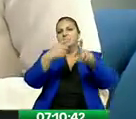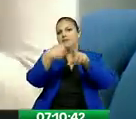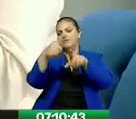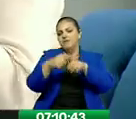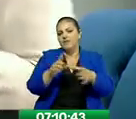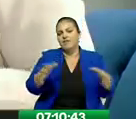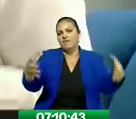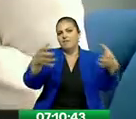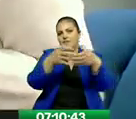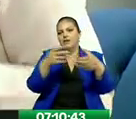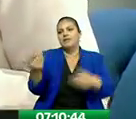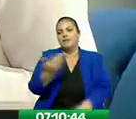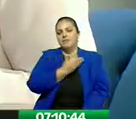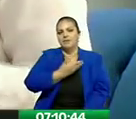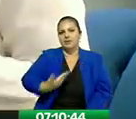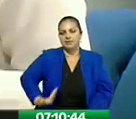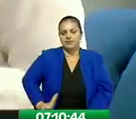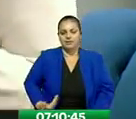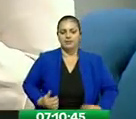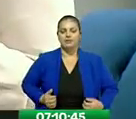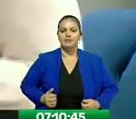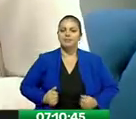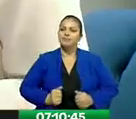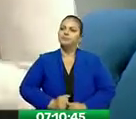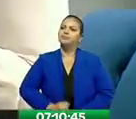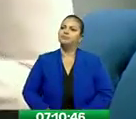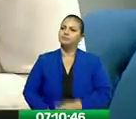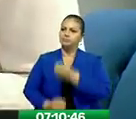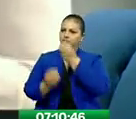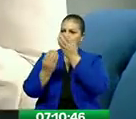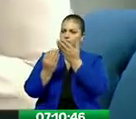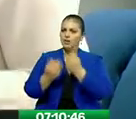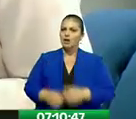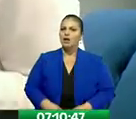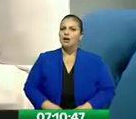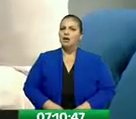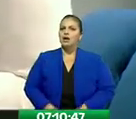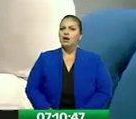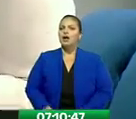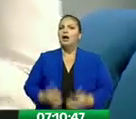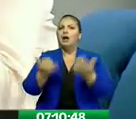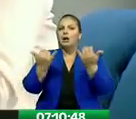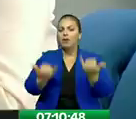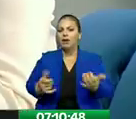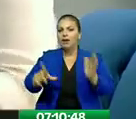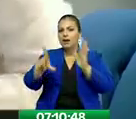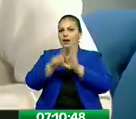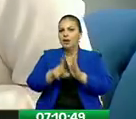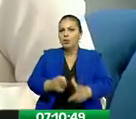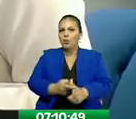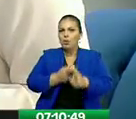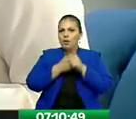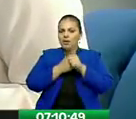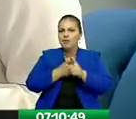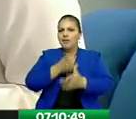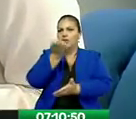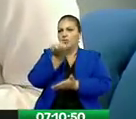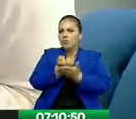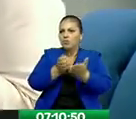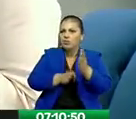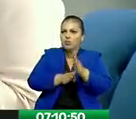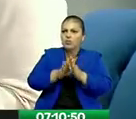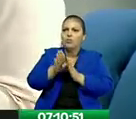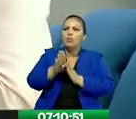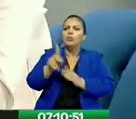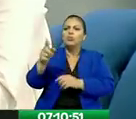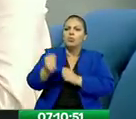generales, ¿cómo califica o define a esta ley urgente de crecimiento económico? ¿Va a propender al crecimiento económico del país o